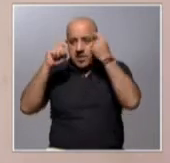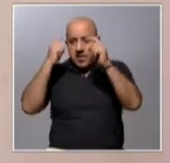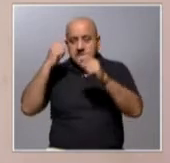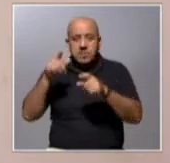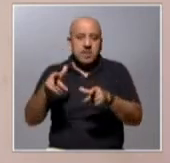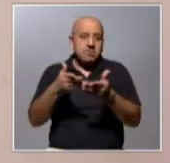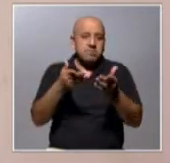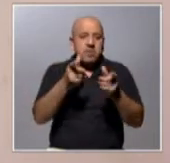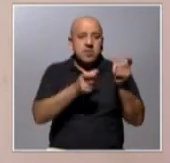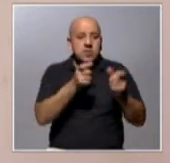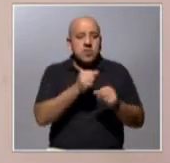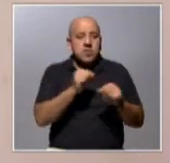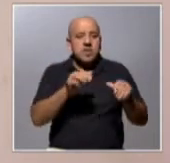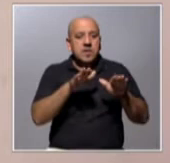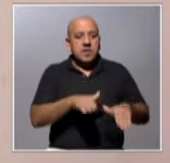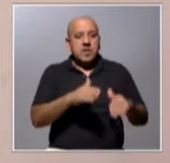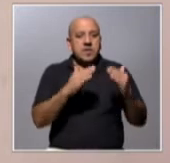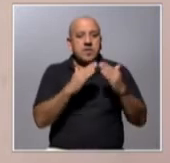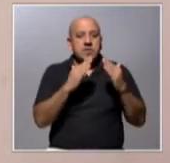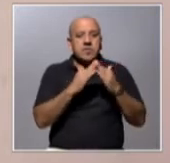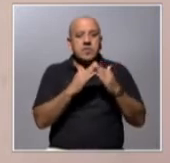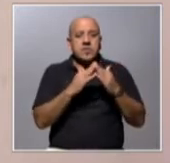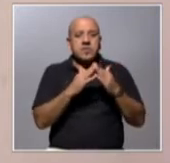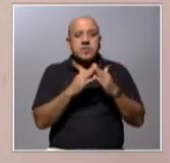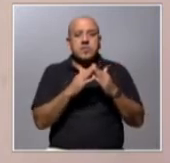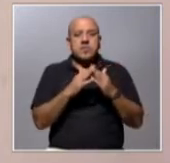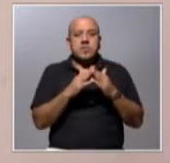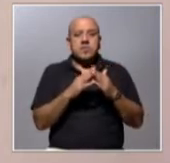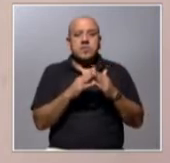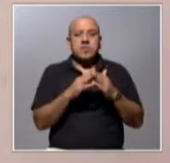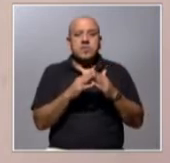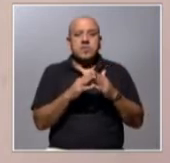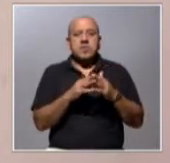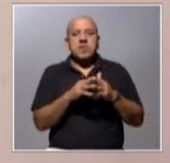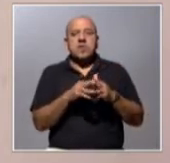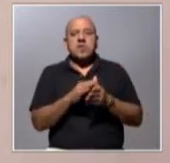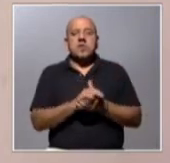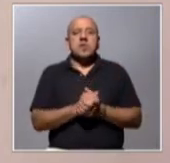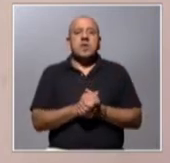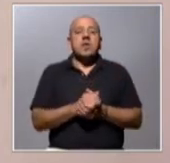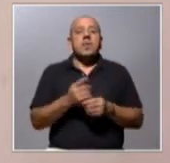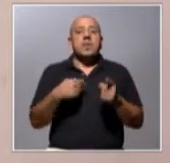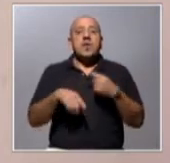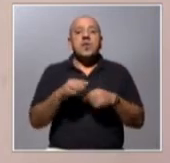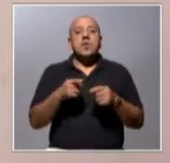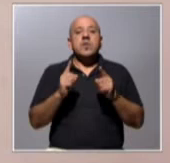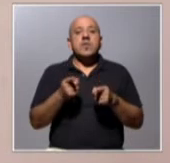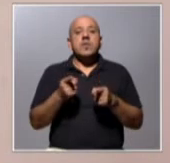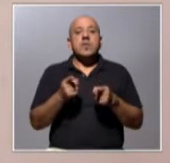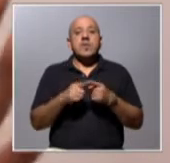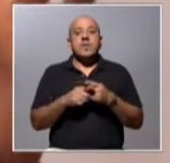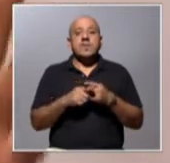puedan de alguna forma encontrar formas de sobrellevarla. Pero además de eso, como vos